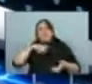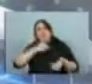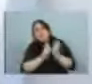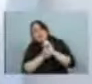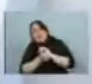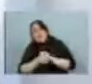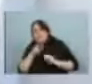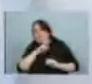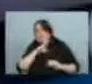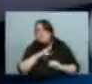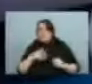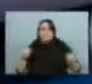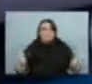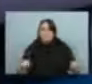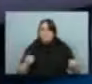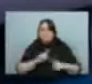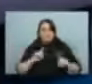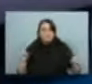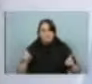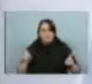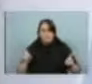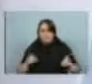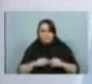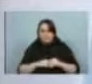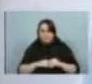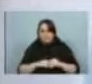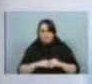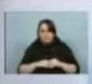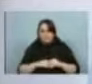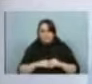el día de mañana. Quería colgarse de su fama. Aparte, te imaginas una cucharita.